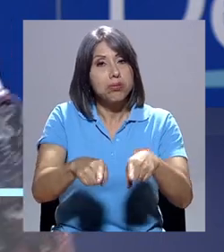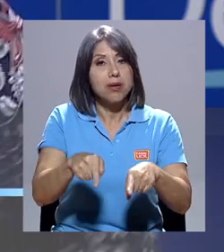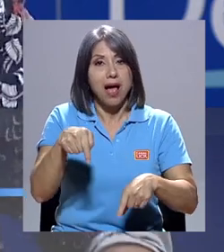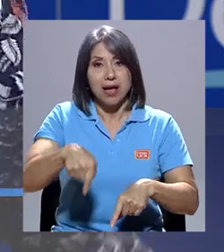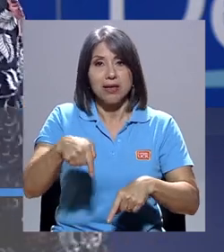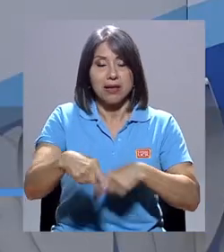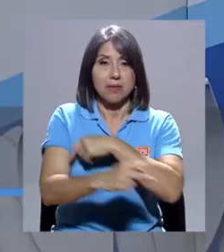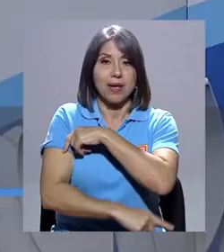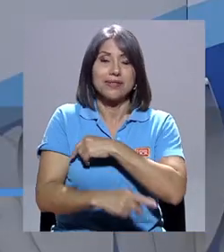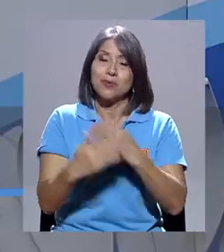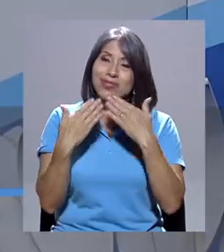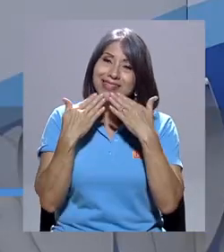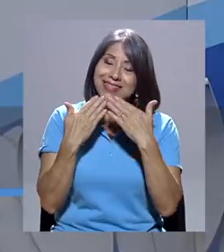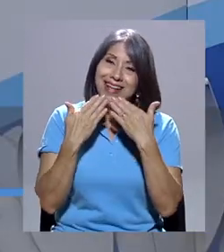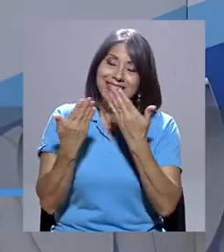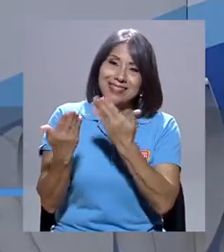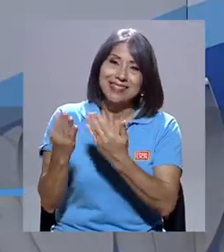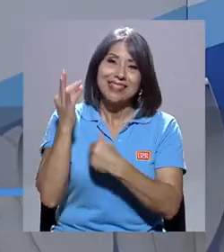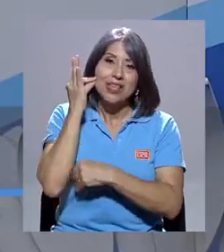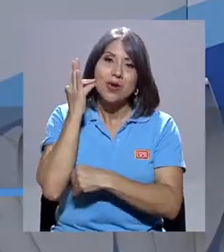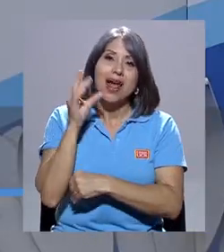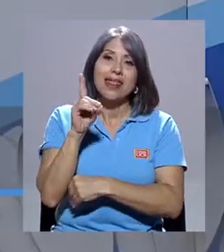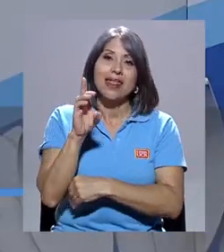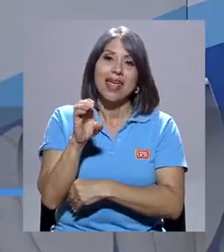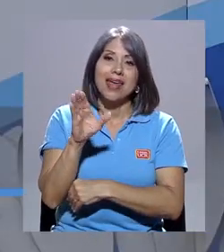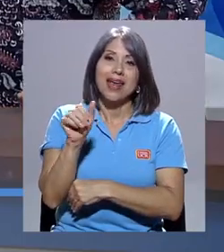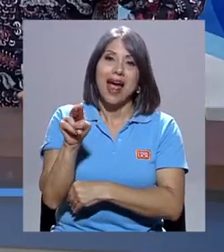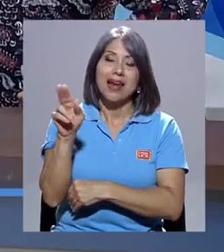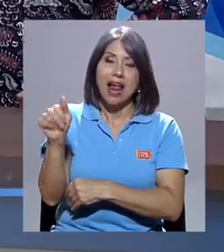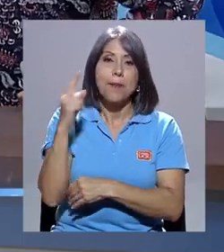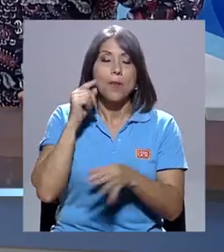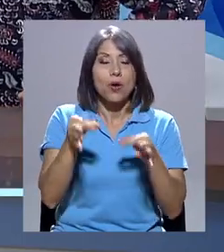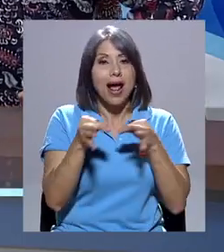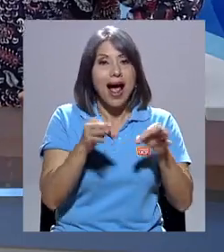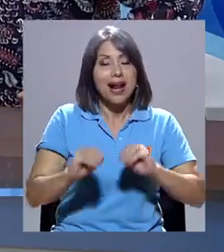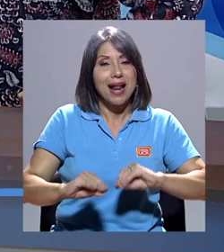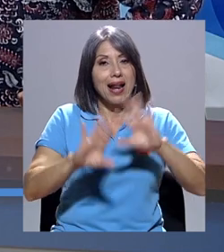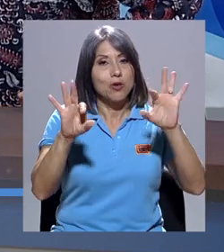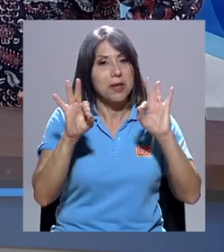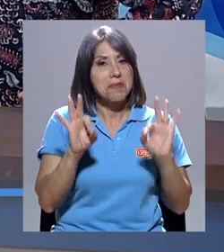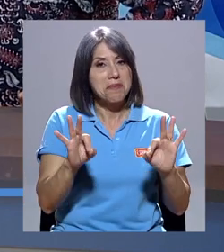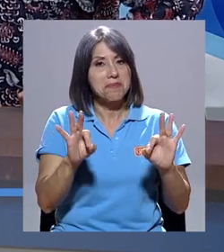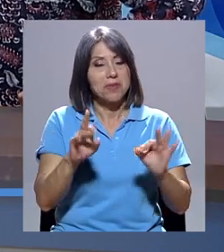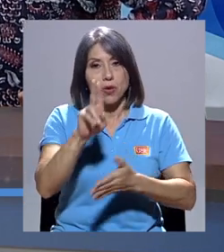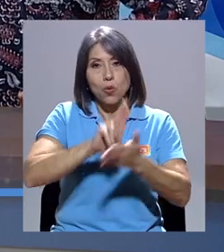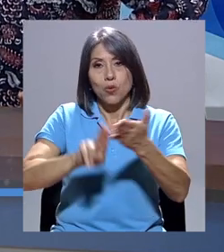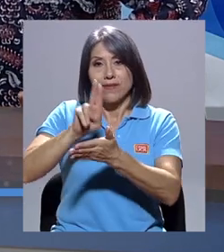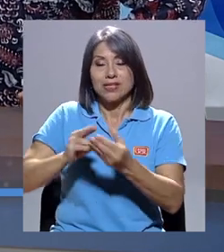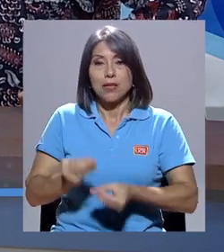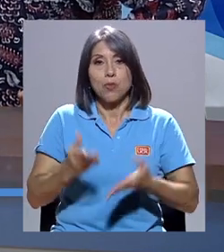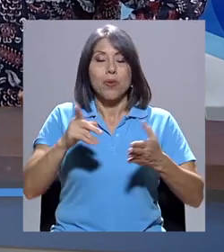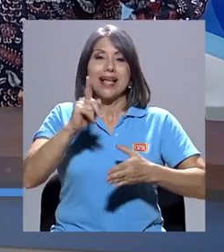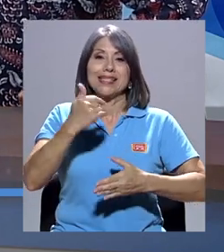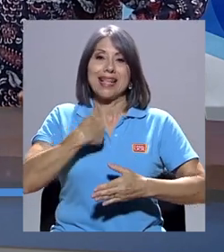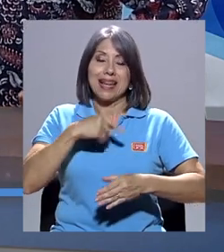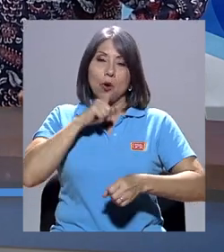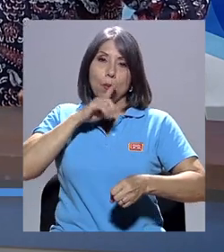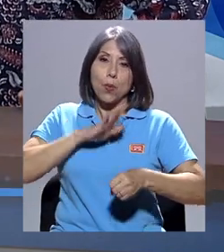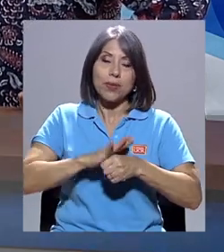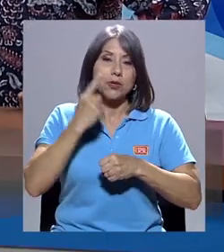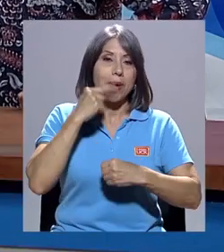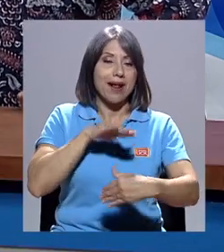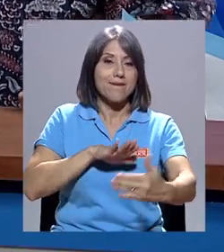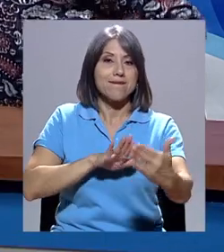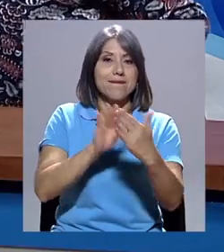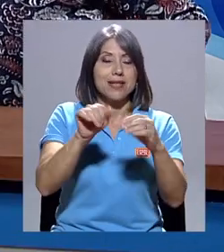muchísimas gracias señora decana por habernos aclarado también porque este compromiso de las universidades públicas para tratar de enfrentar la situación del sistema